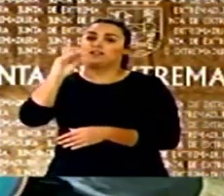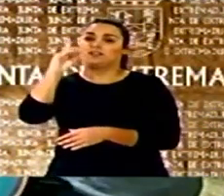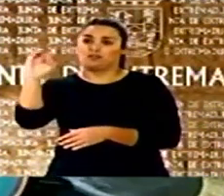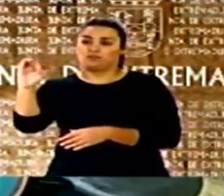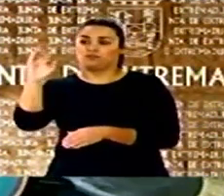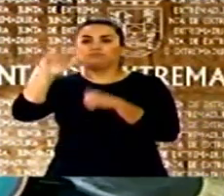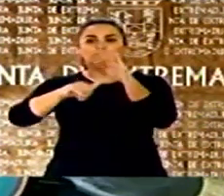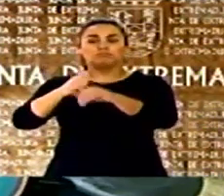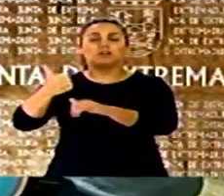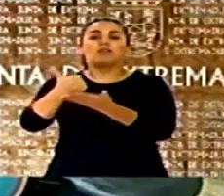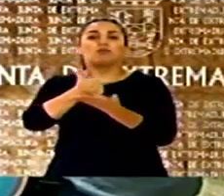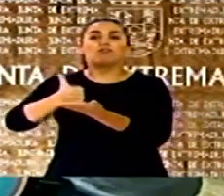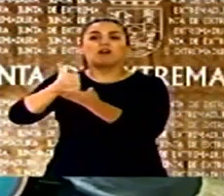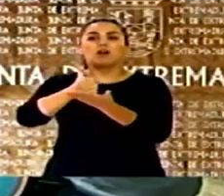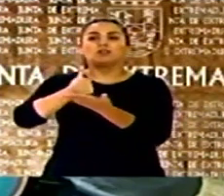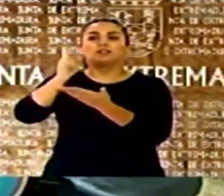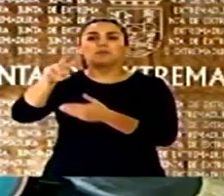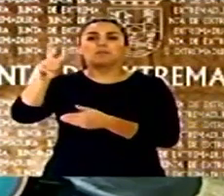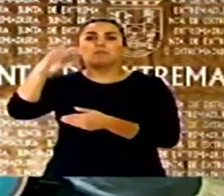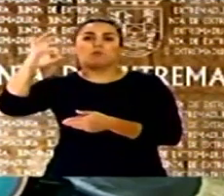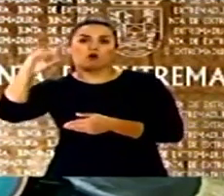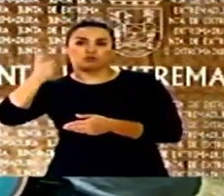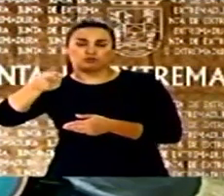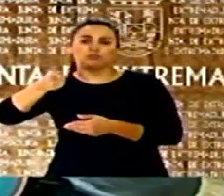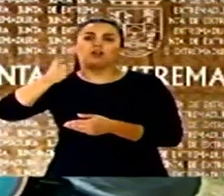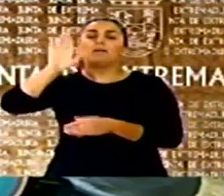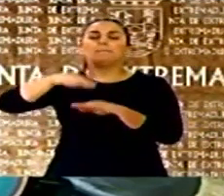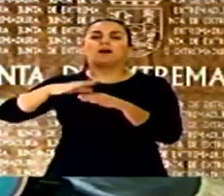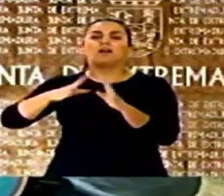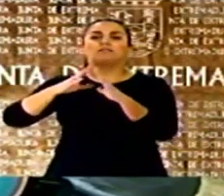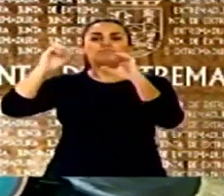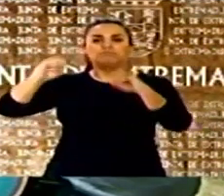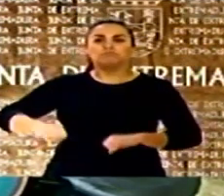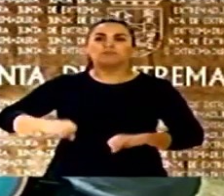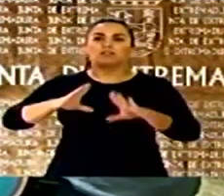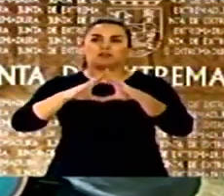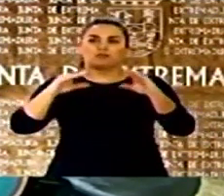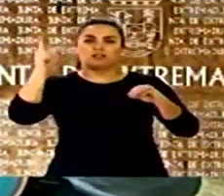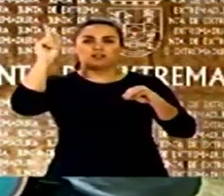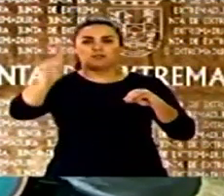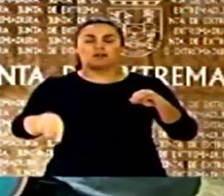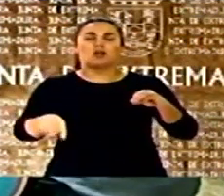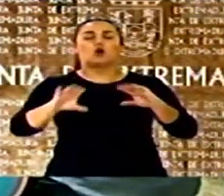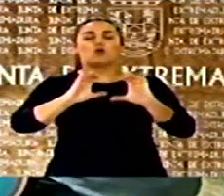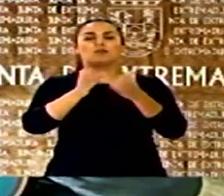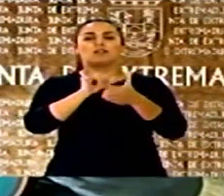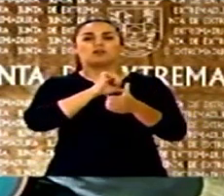legislatura sin nada en la cartera, ¿no?